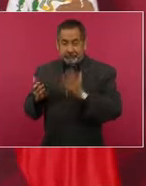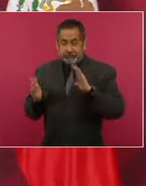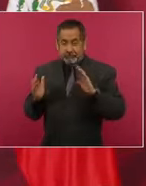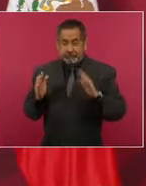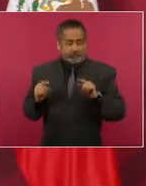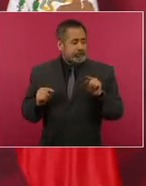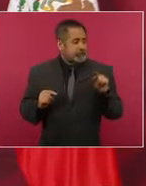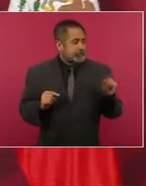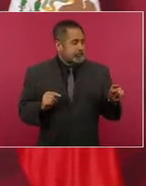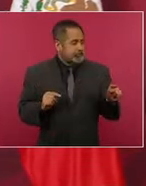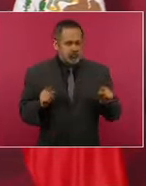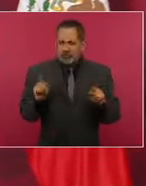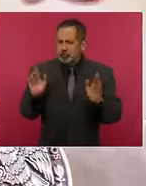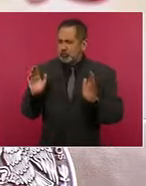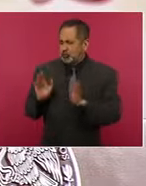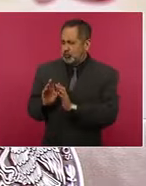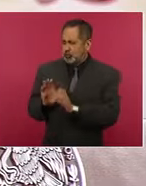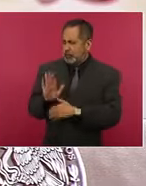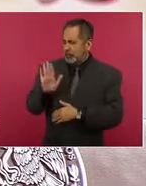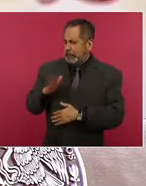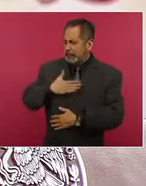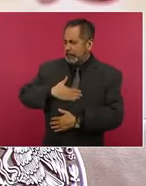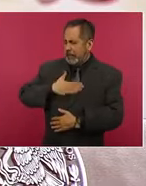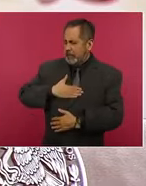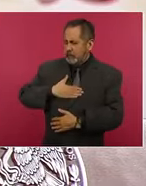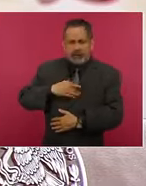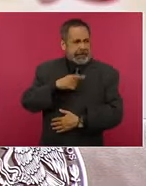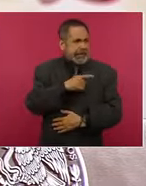pues parece una bañera